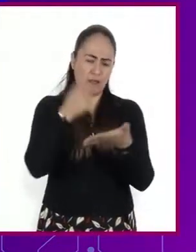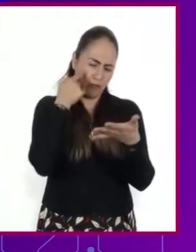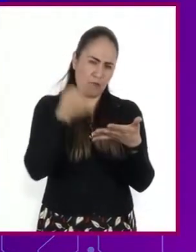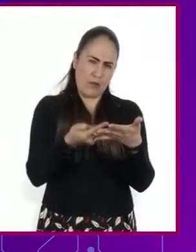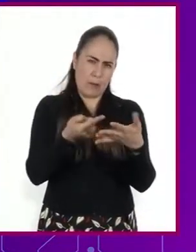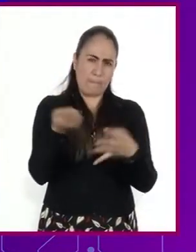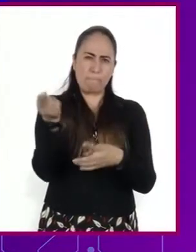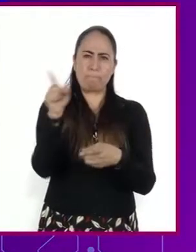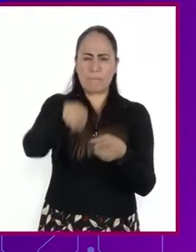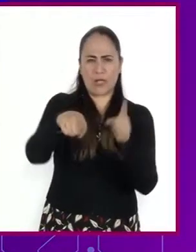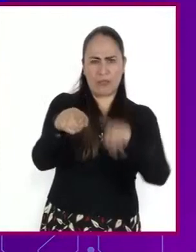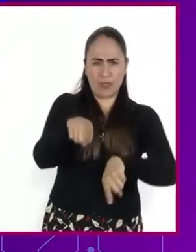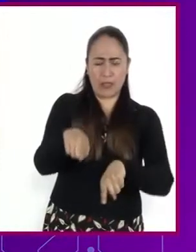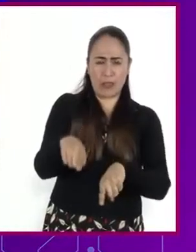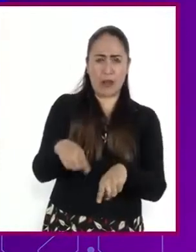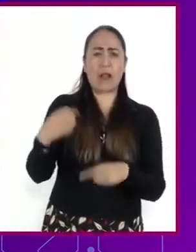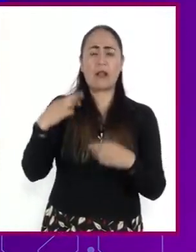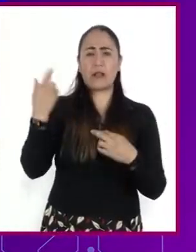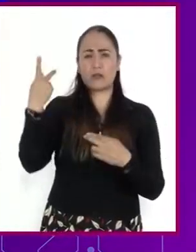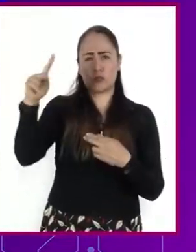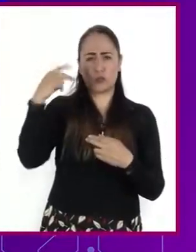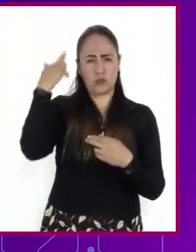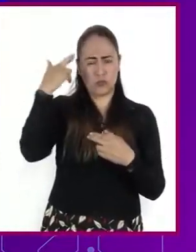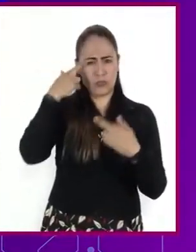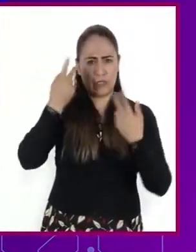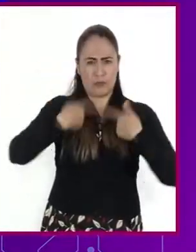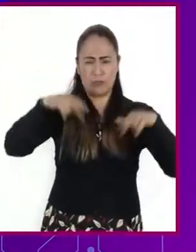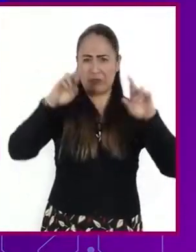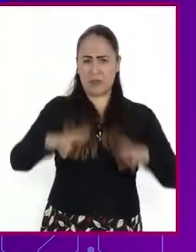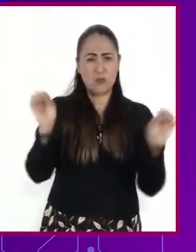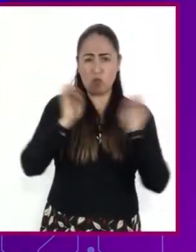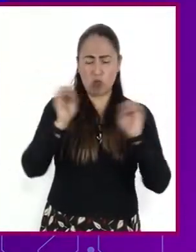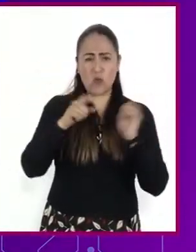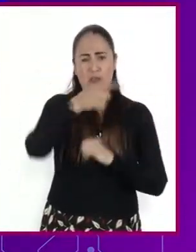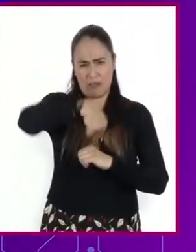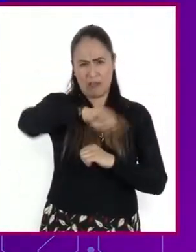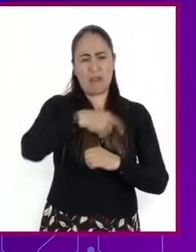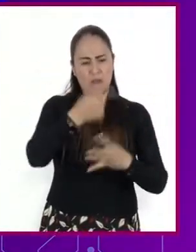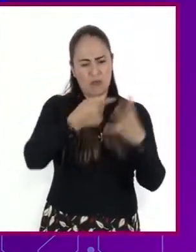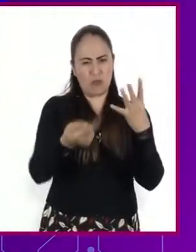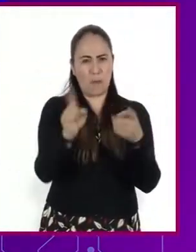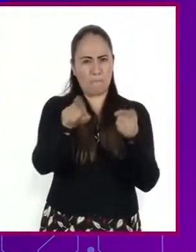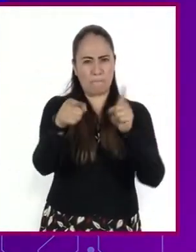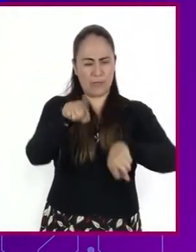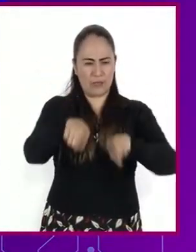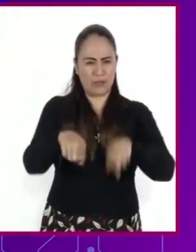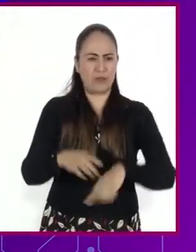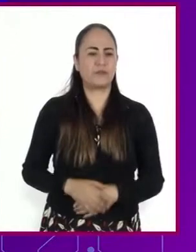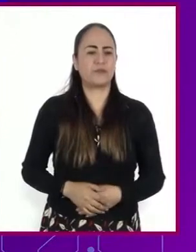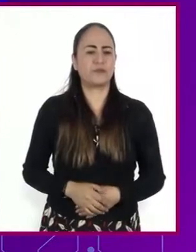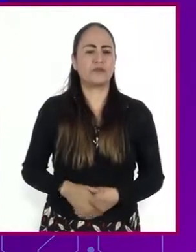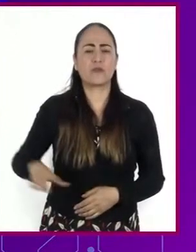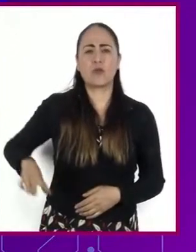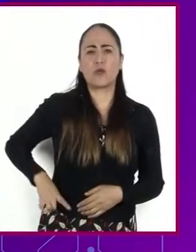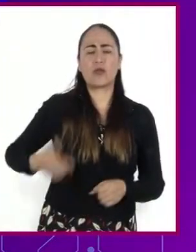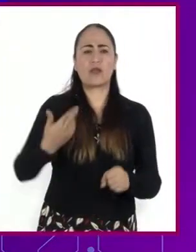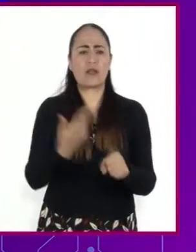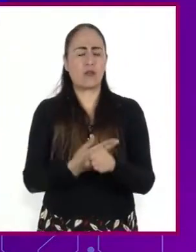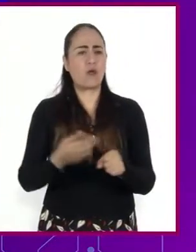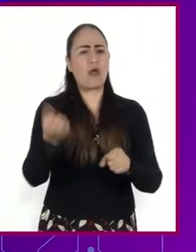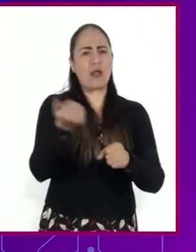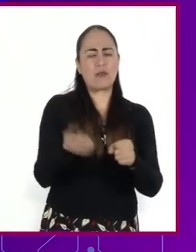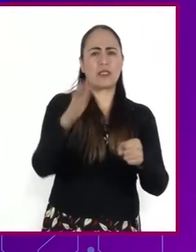de autoridad, tanto en España como en la Nueva España. En asuntos relacionados con los territorios americanos, era